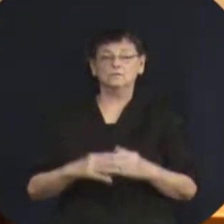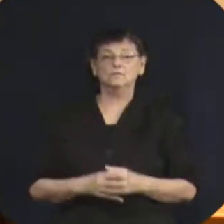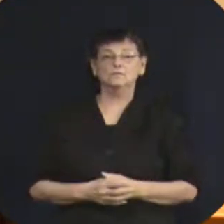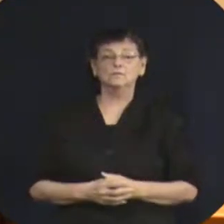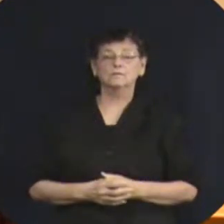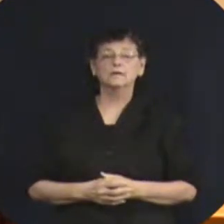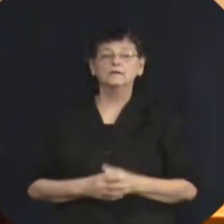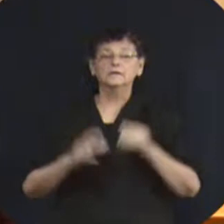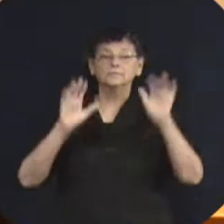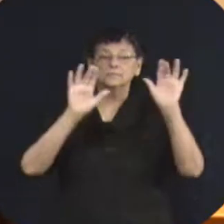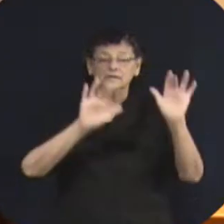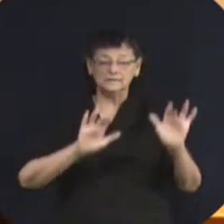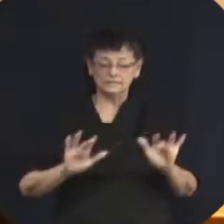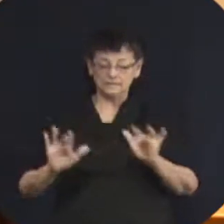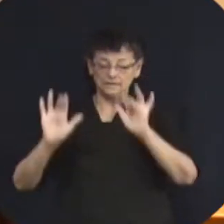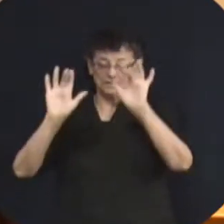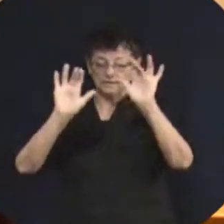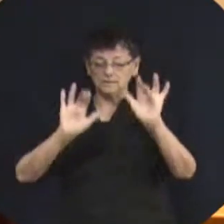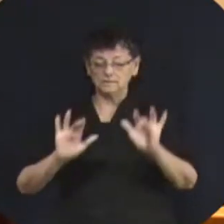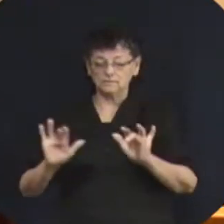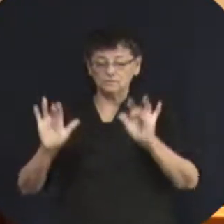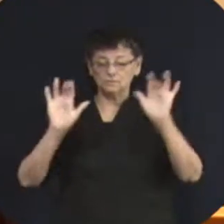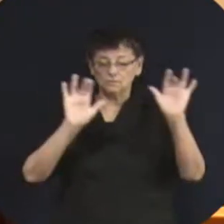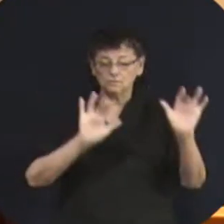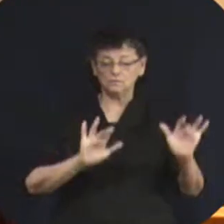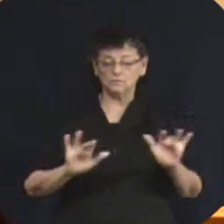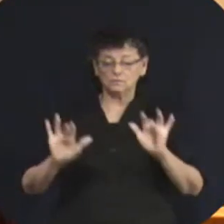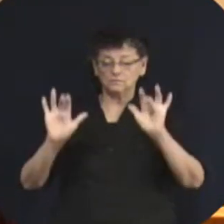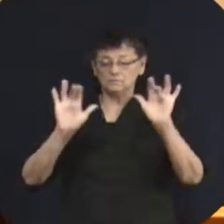compasivo y